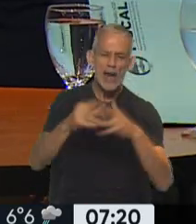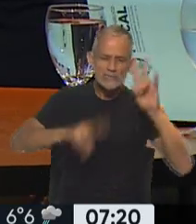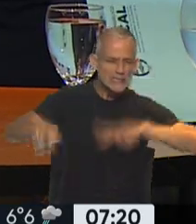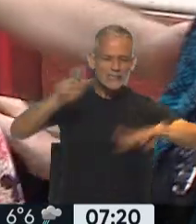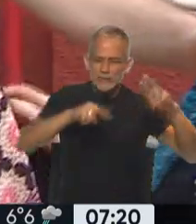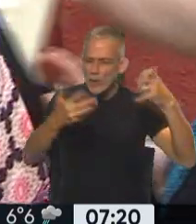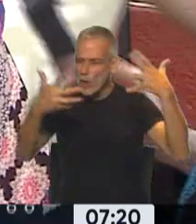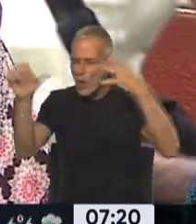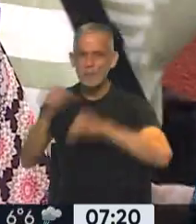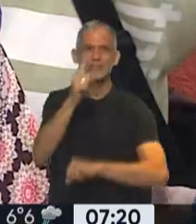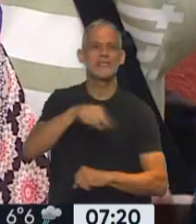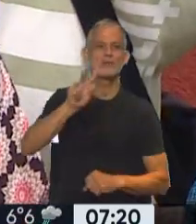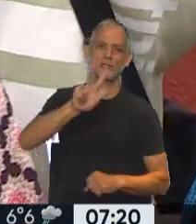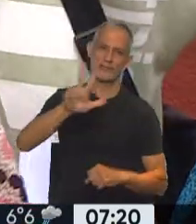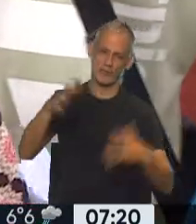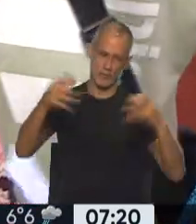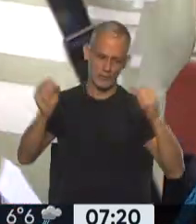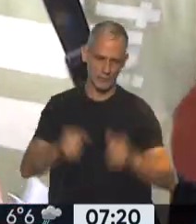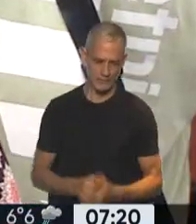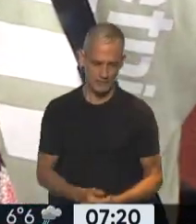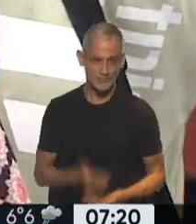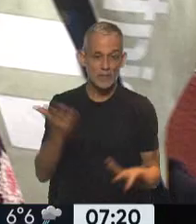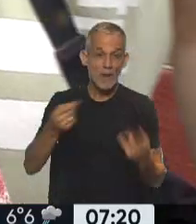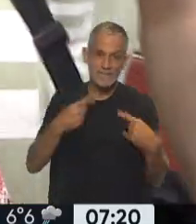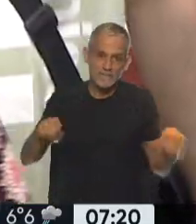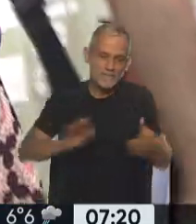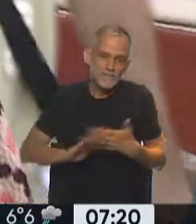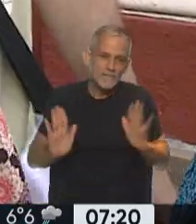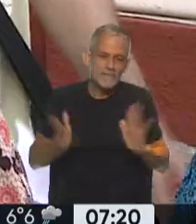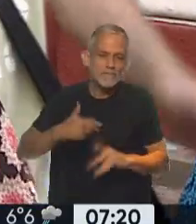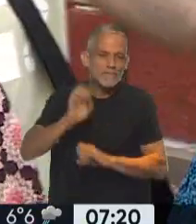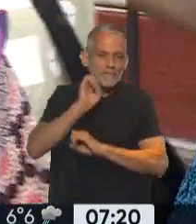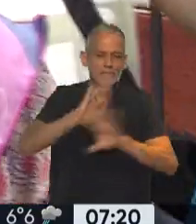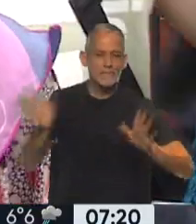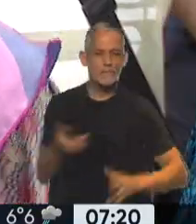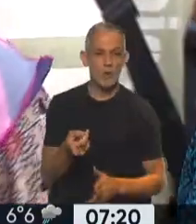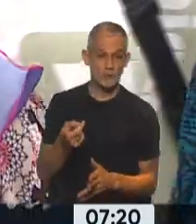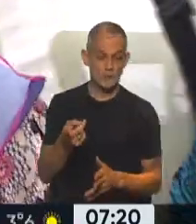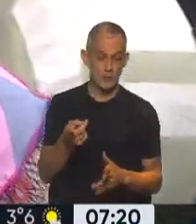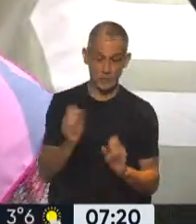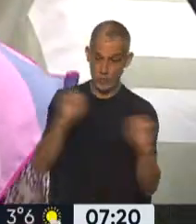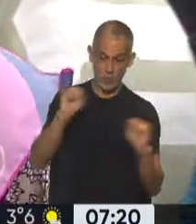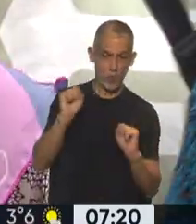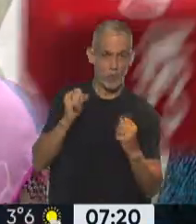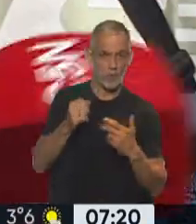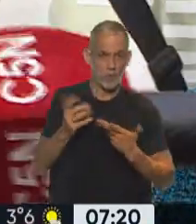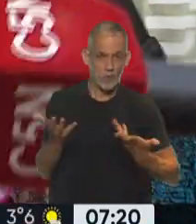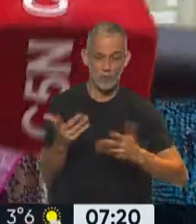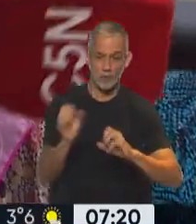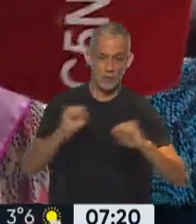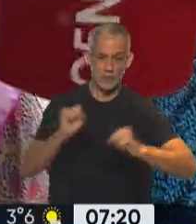búsqueda. Realmente es una novedad maravillosa, insólita y repentiva.